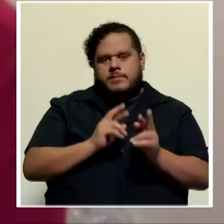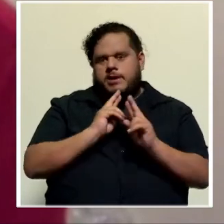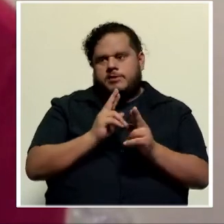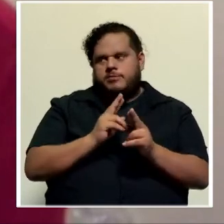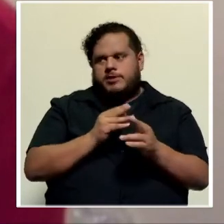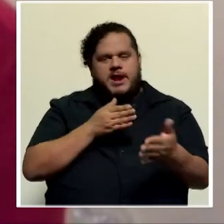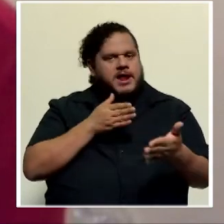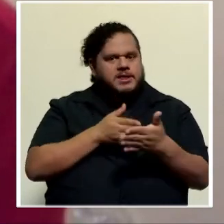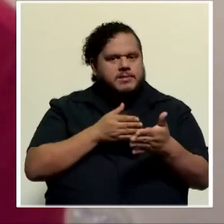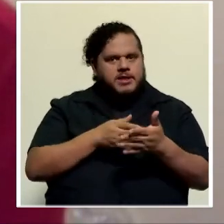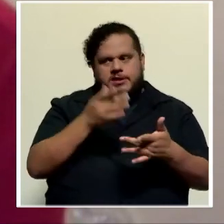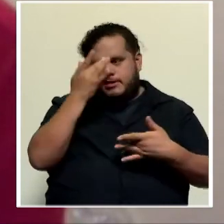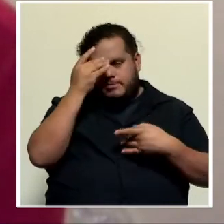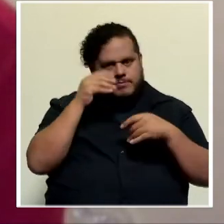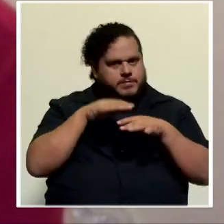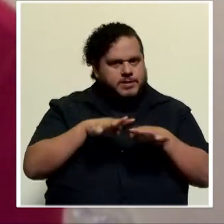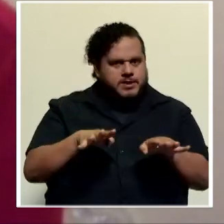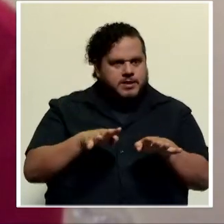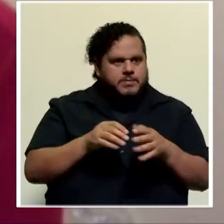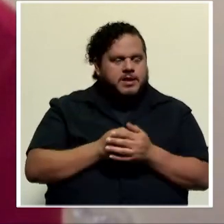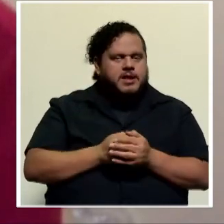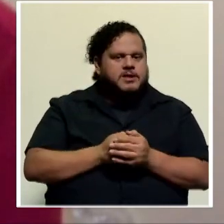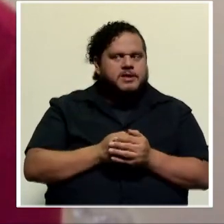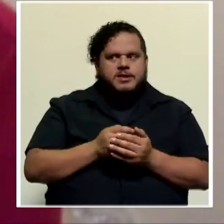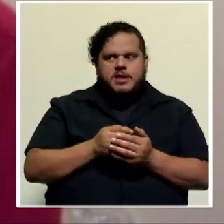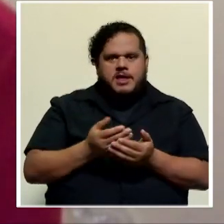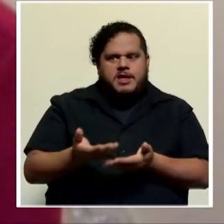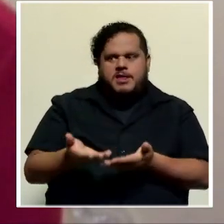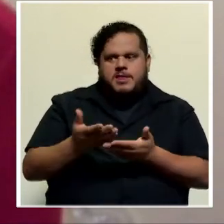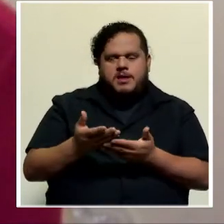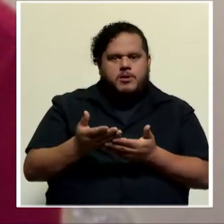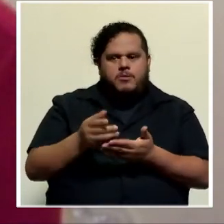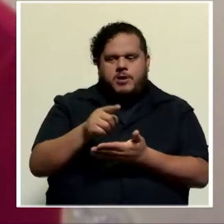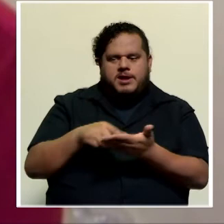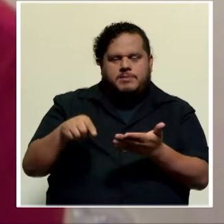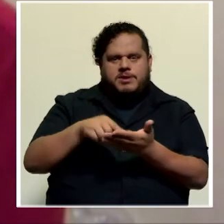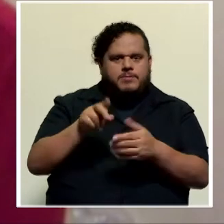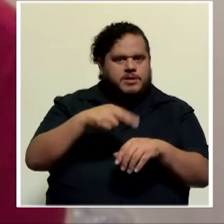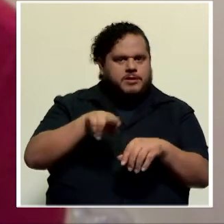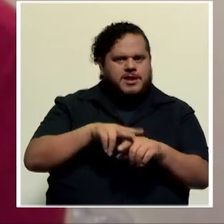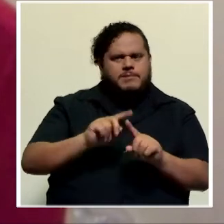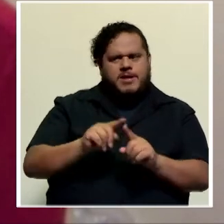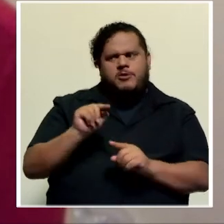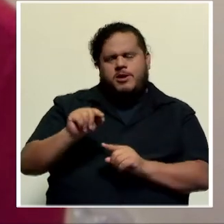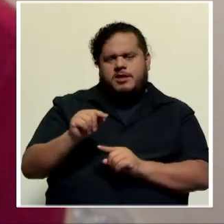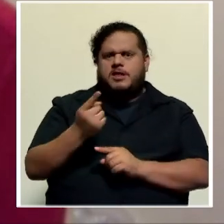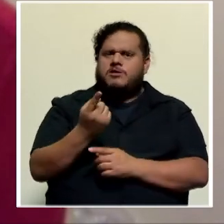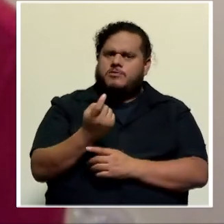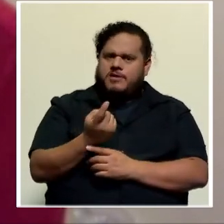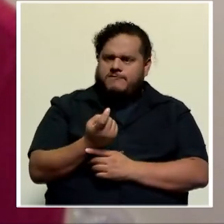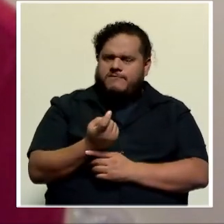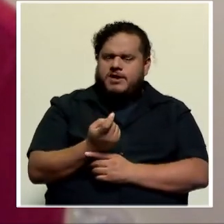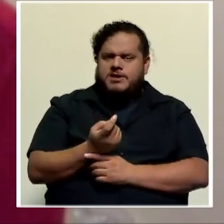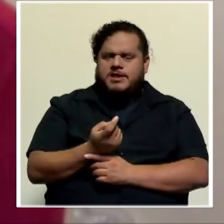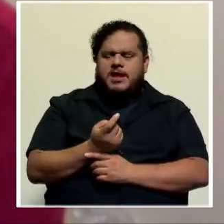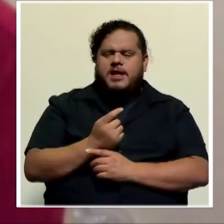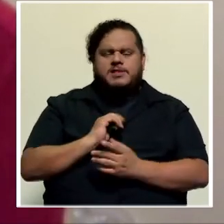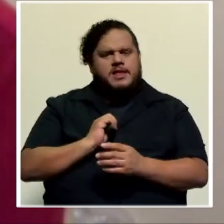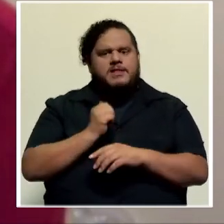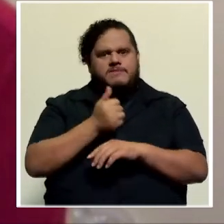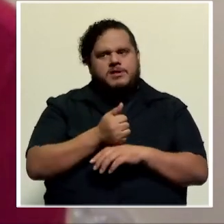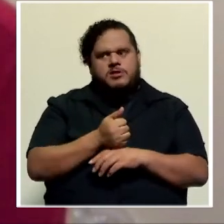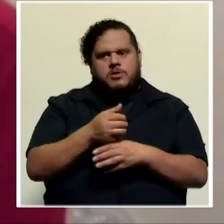las amenazas pandémicas que vienen de la naturaleza con un eliminemos la naturaleza, pero esa también es una falsa definición del problema,